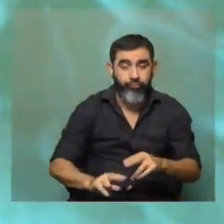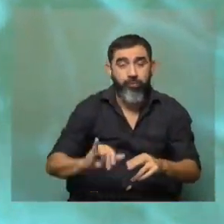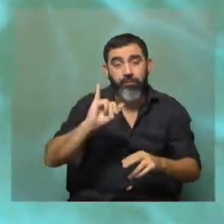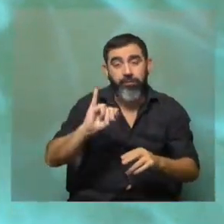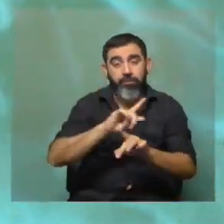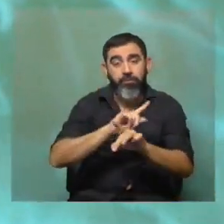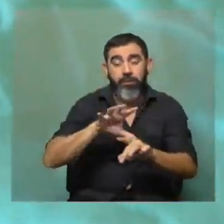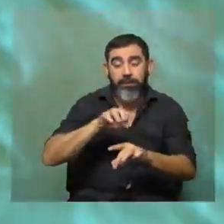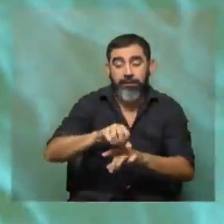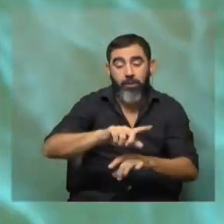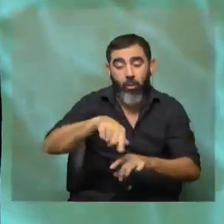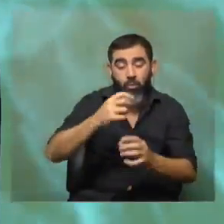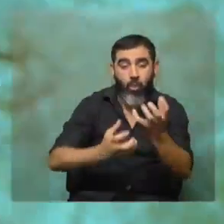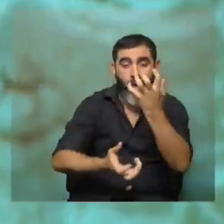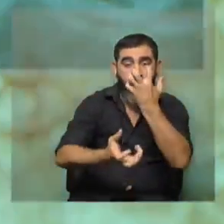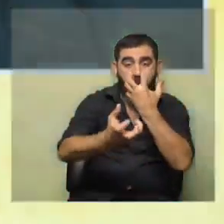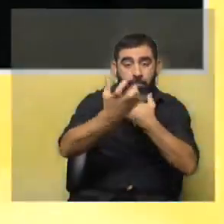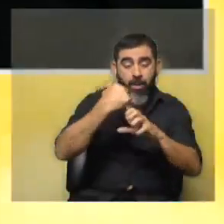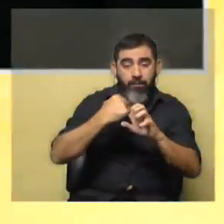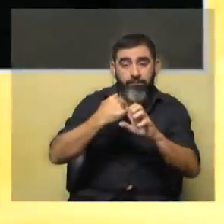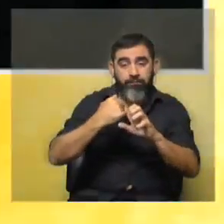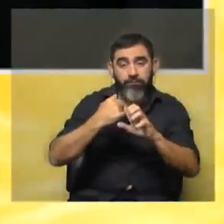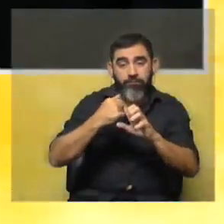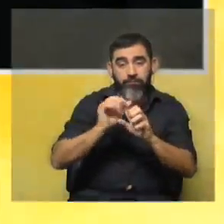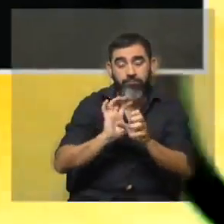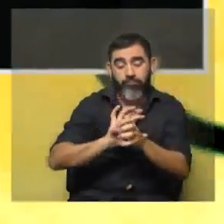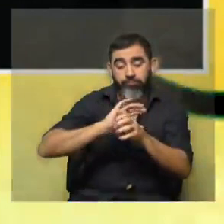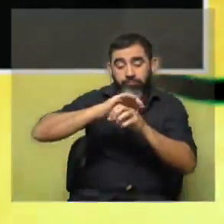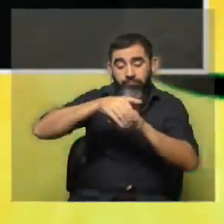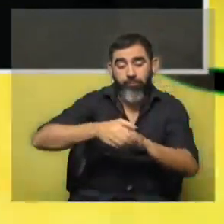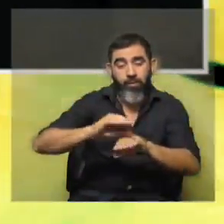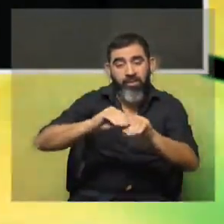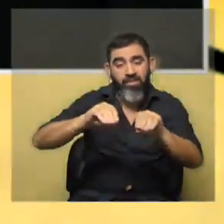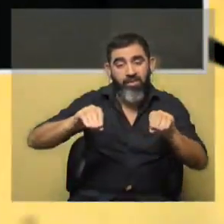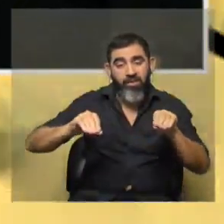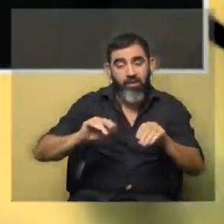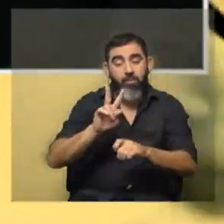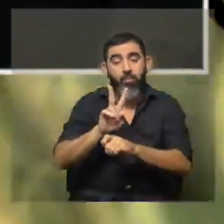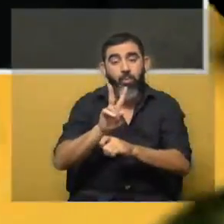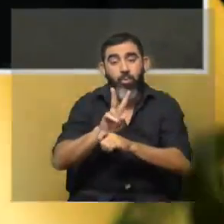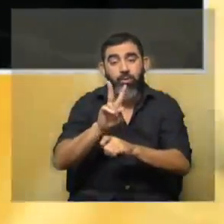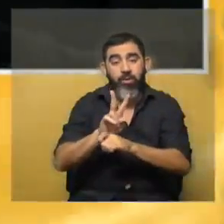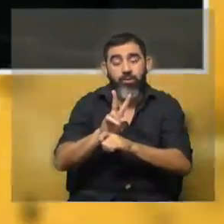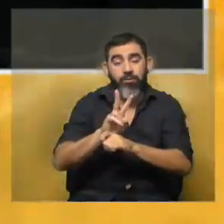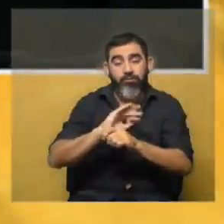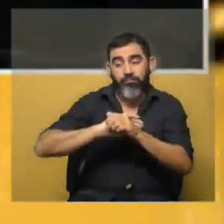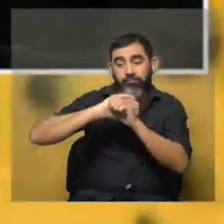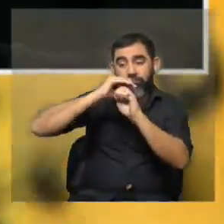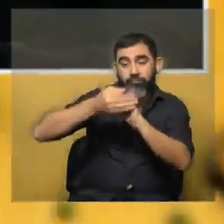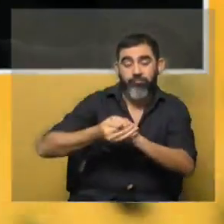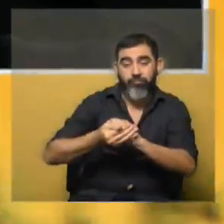ser depredados por otro bicho, por ahí los cubre un flujo de lodo, ¿sí?, que los proteja de que algo más los